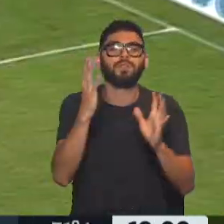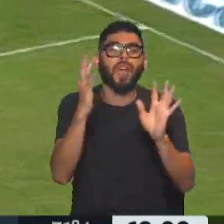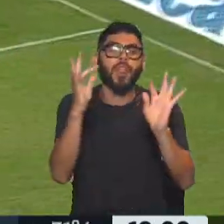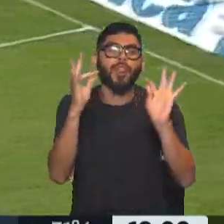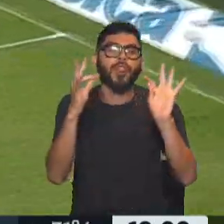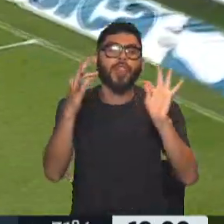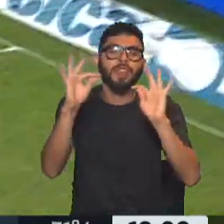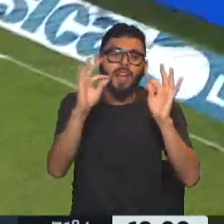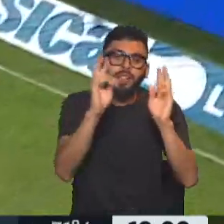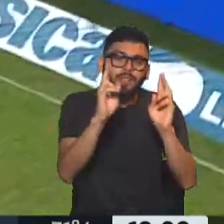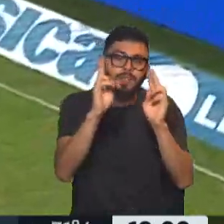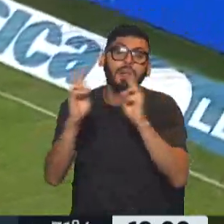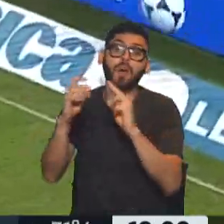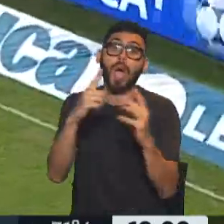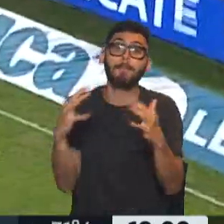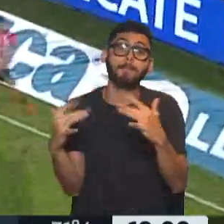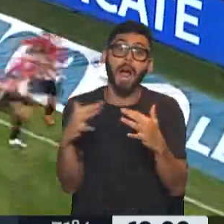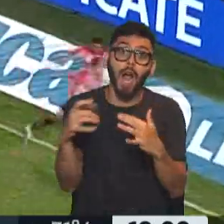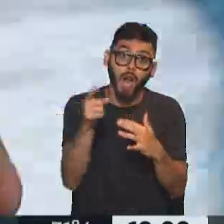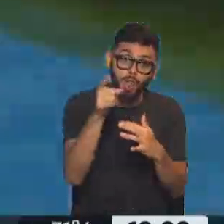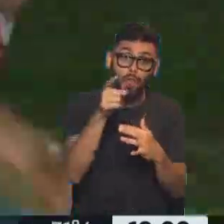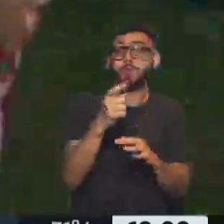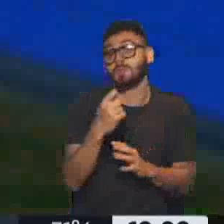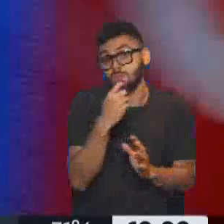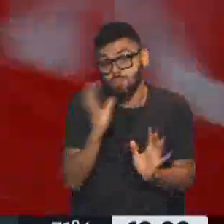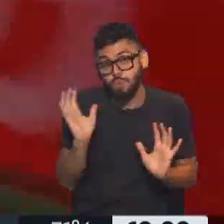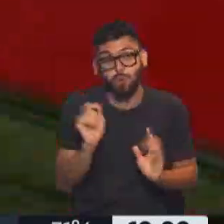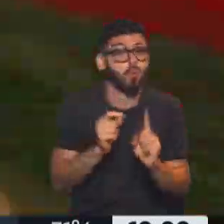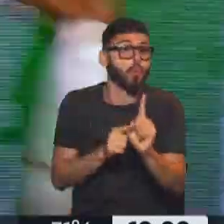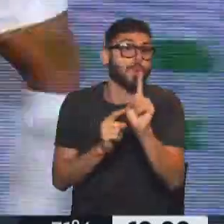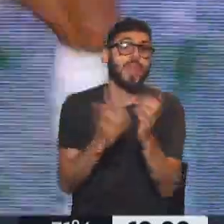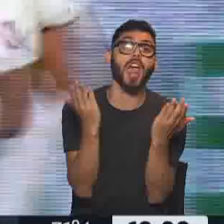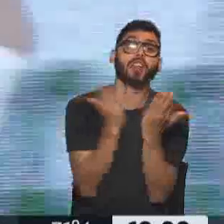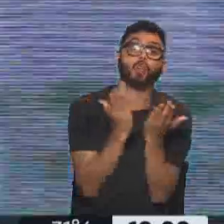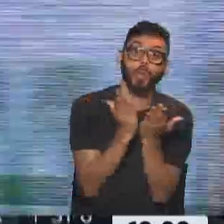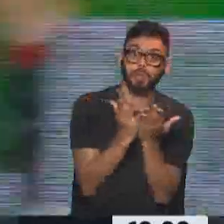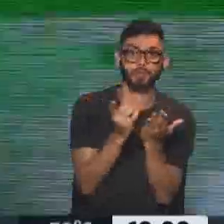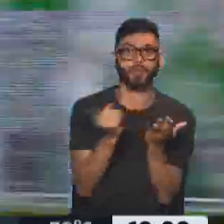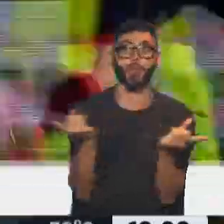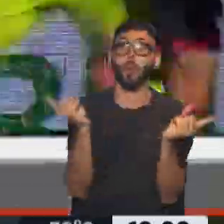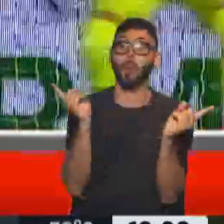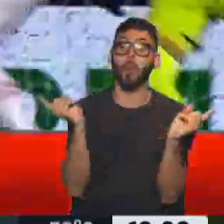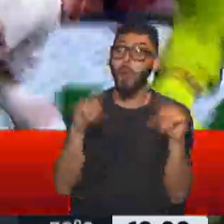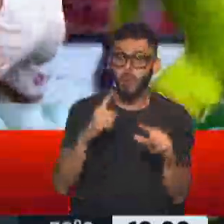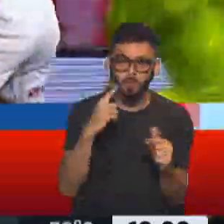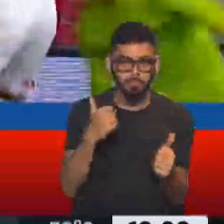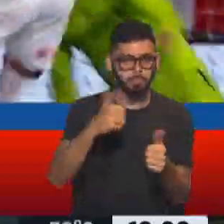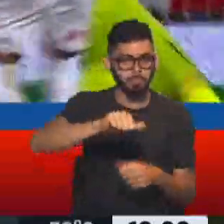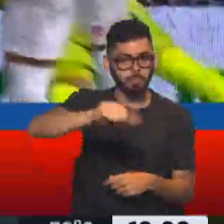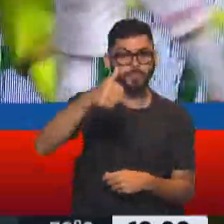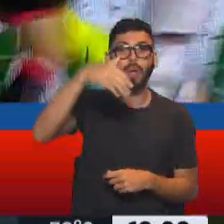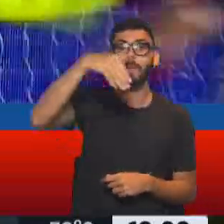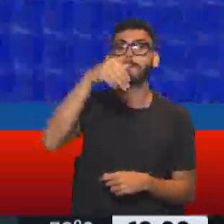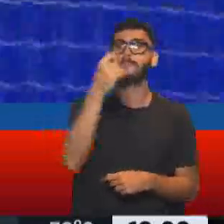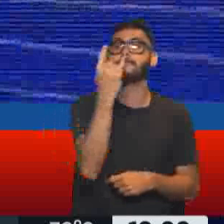un partido, por ejemplo, el de Estudiantes con un regreso triunfal. El de